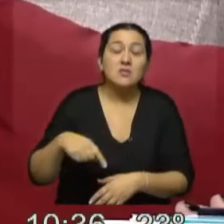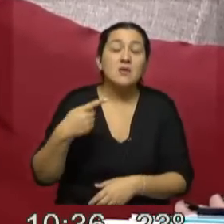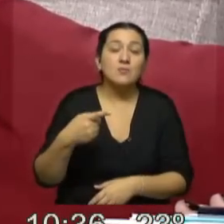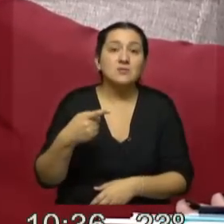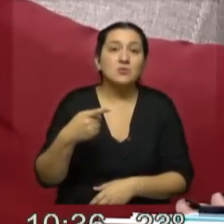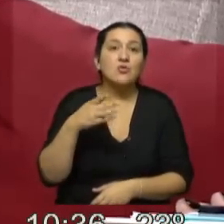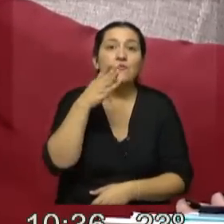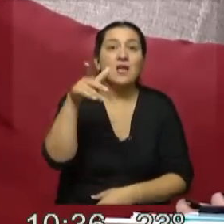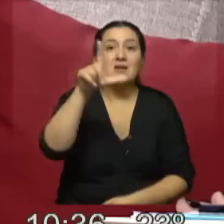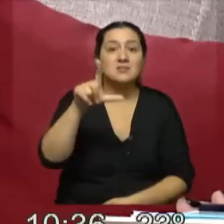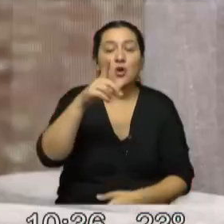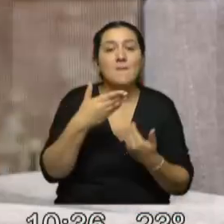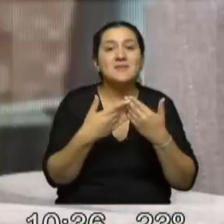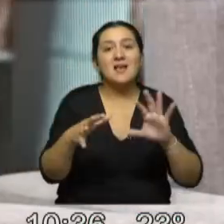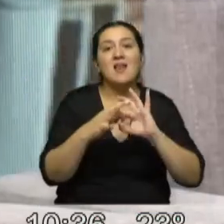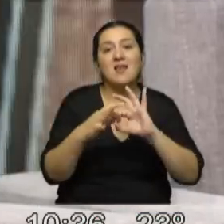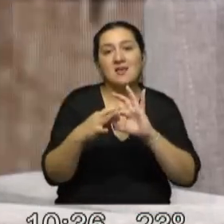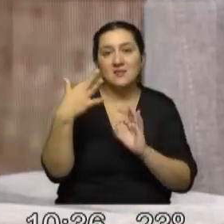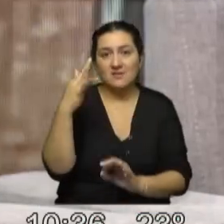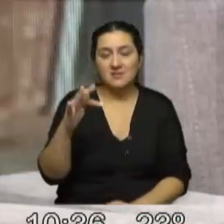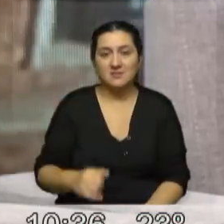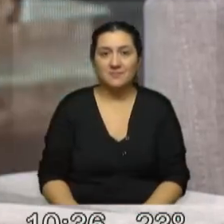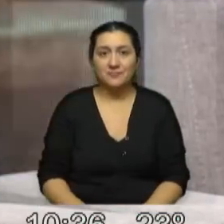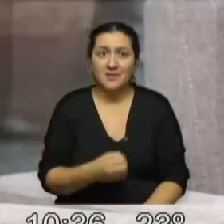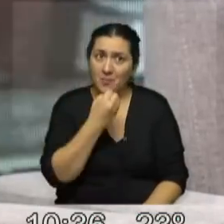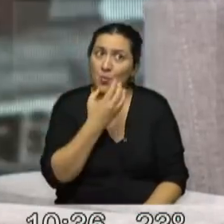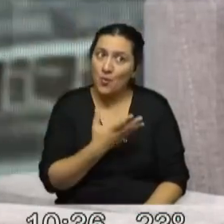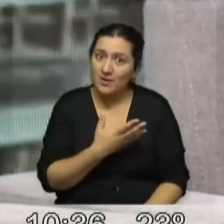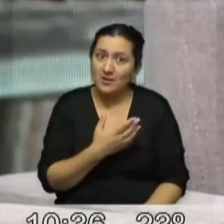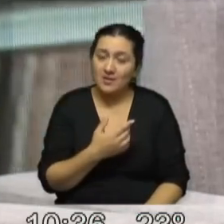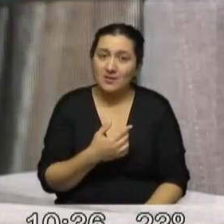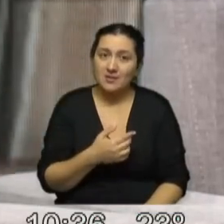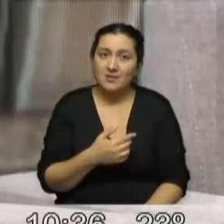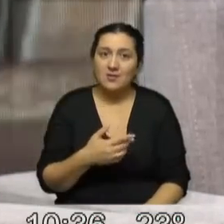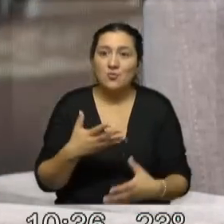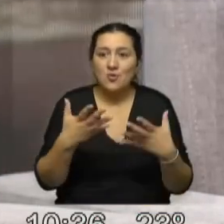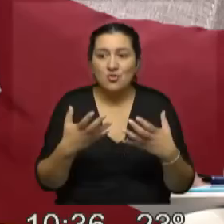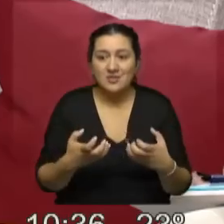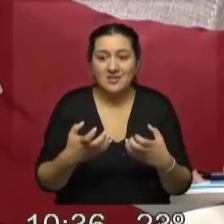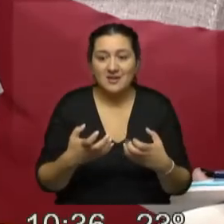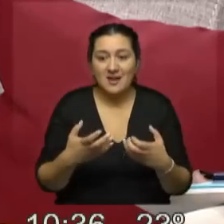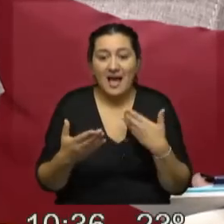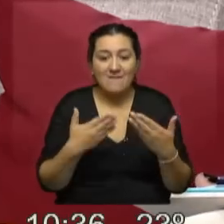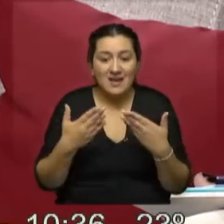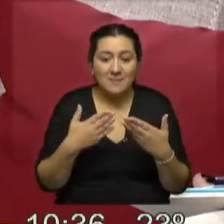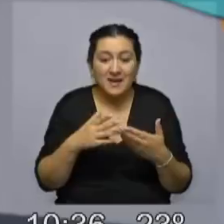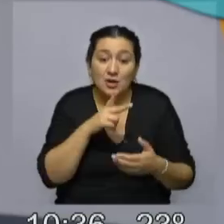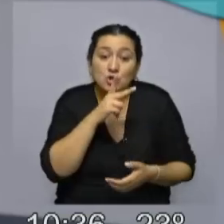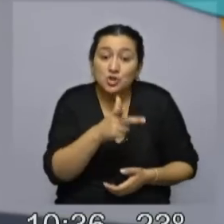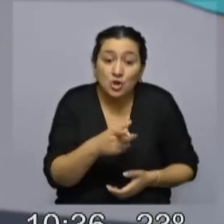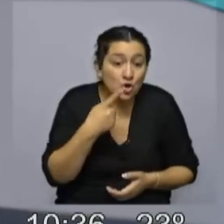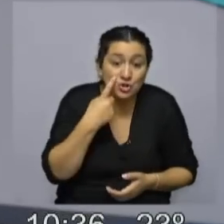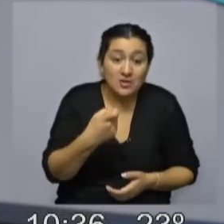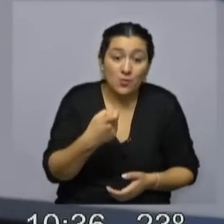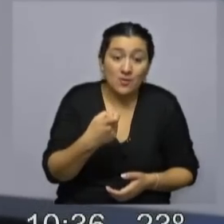alianza francesa Qué buena técnica para que no se enteren lo que estás hablando Yo hablo en tercera persona pero lo de otro idioma no lo había pensado